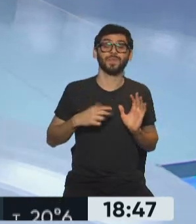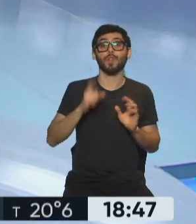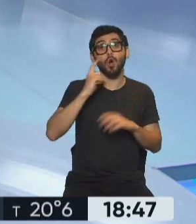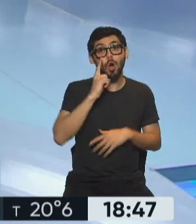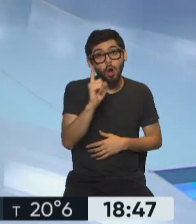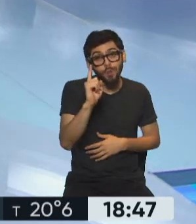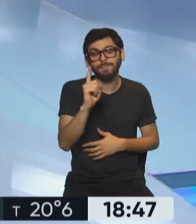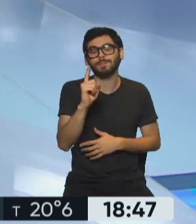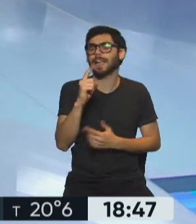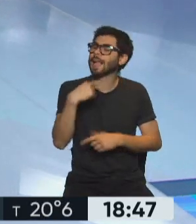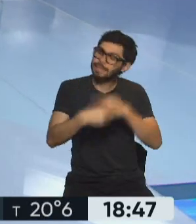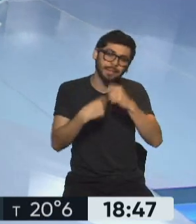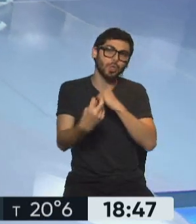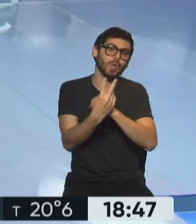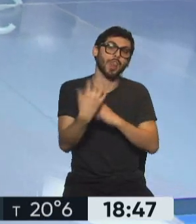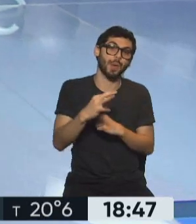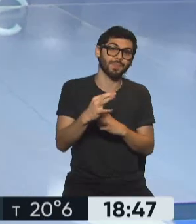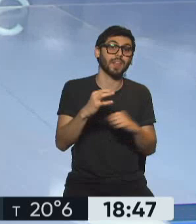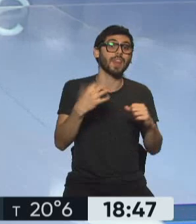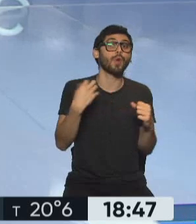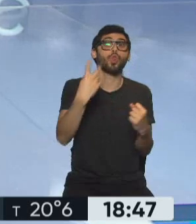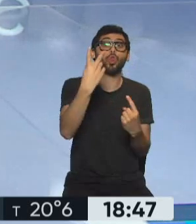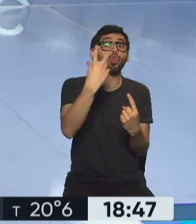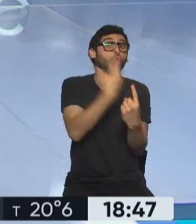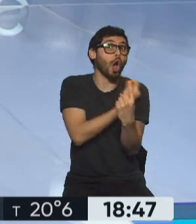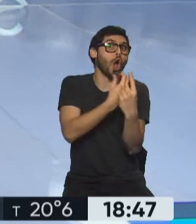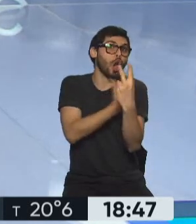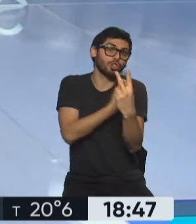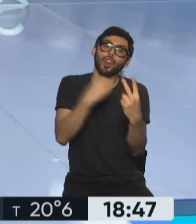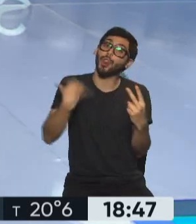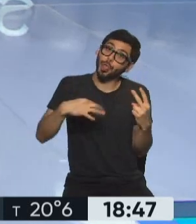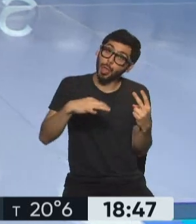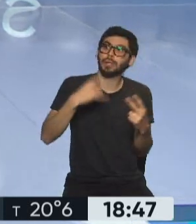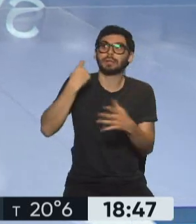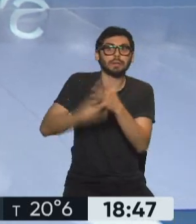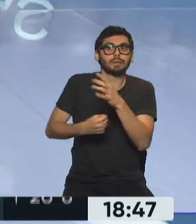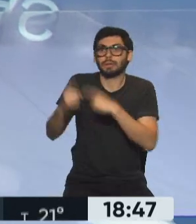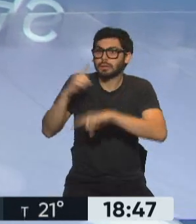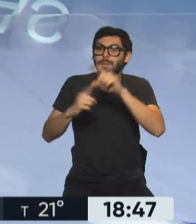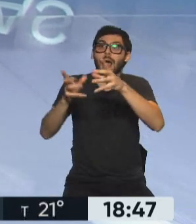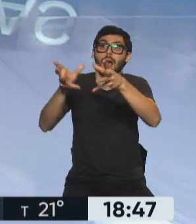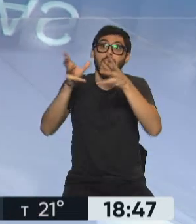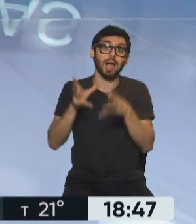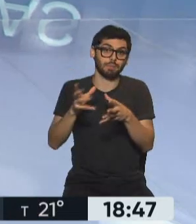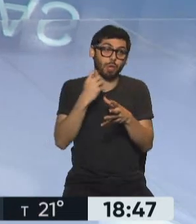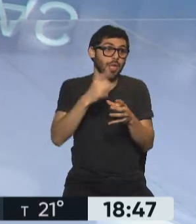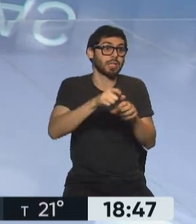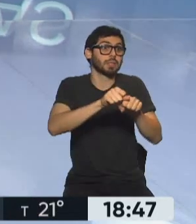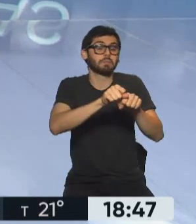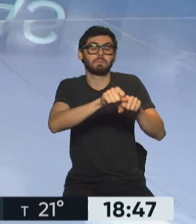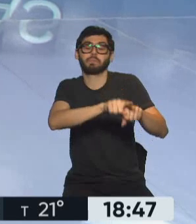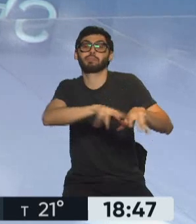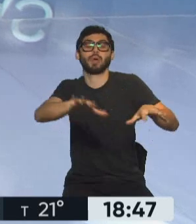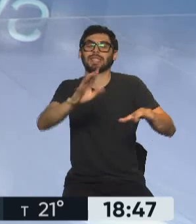esto, tenemos que seguir cuidándonos, es necesario tener las dos vacunas, se trabaja intensamente para que todos tengamos las dos vacunas antes de que se instale